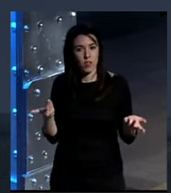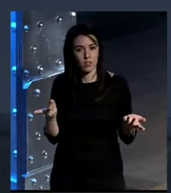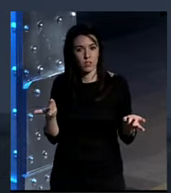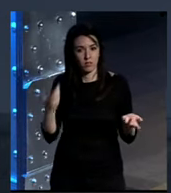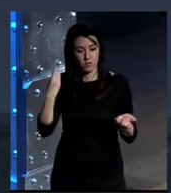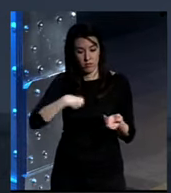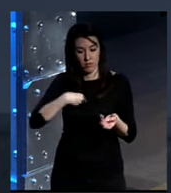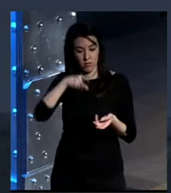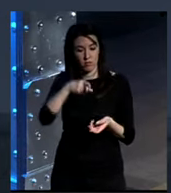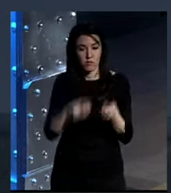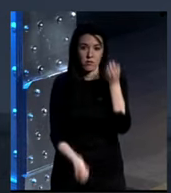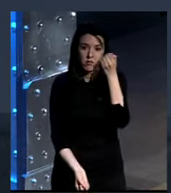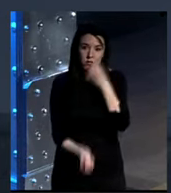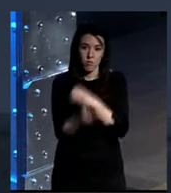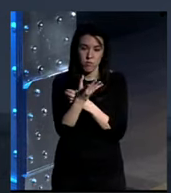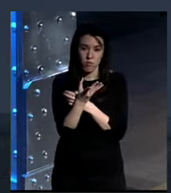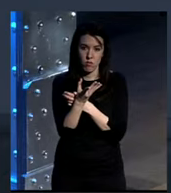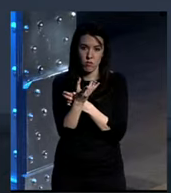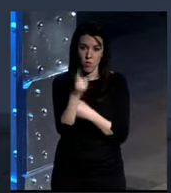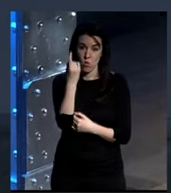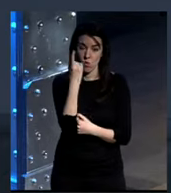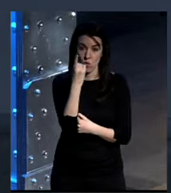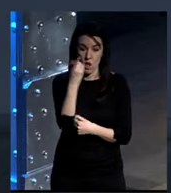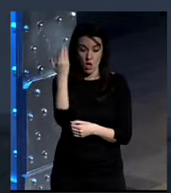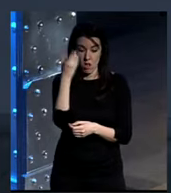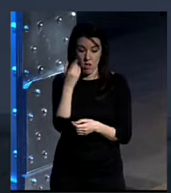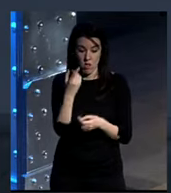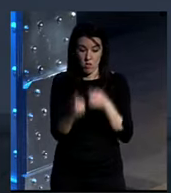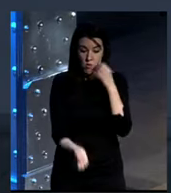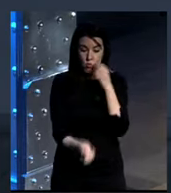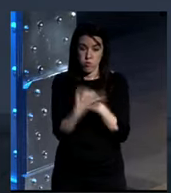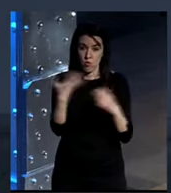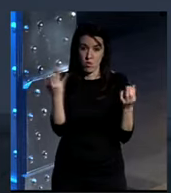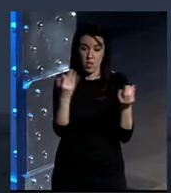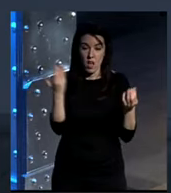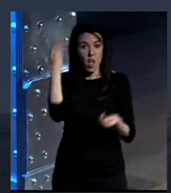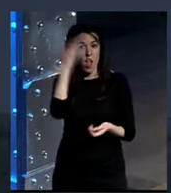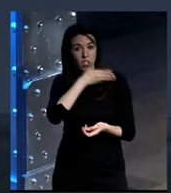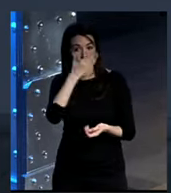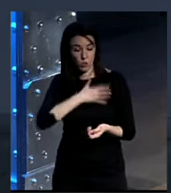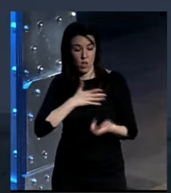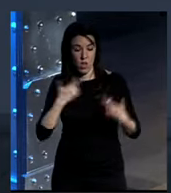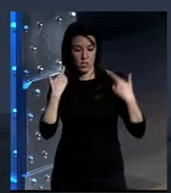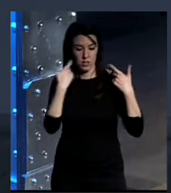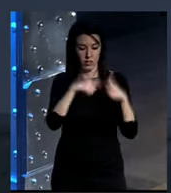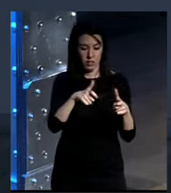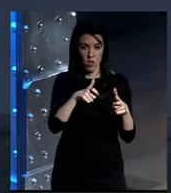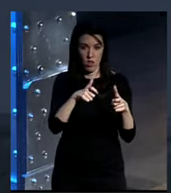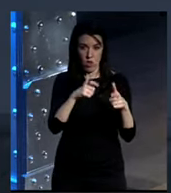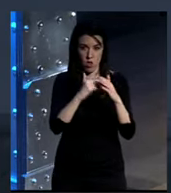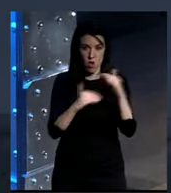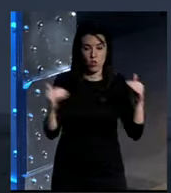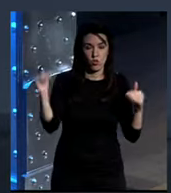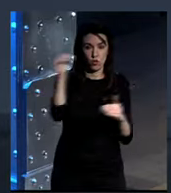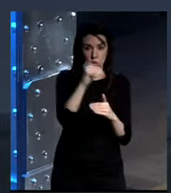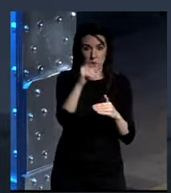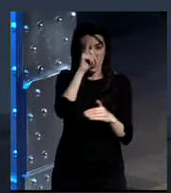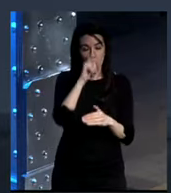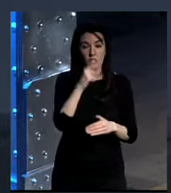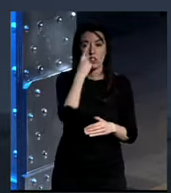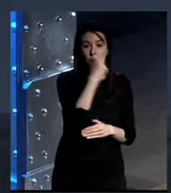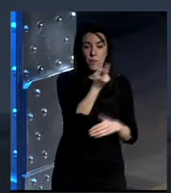la creación de una escuela con una sección de estudios superiores en